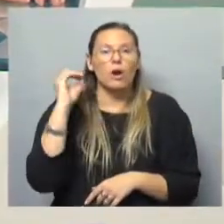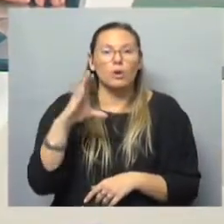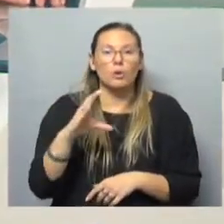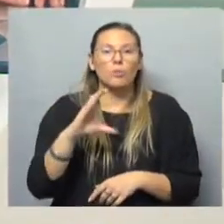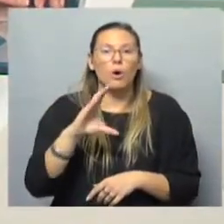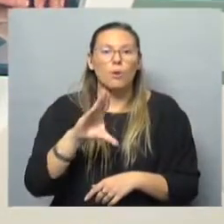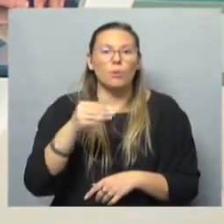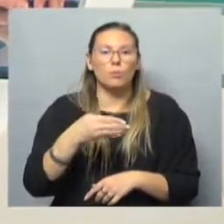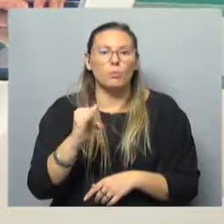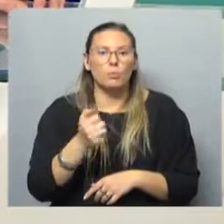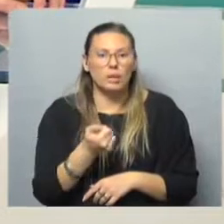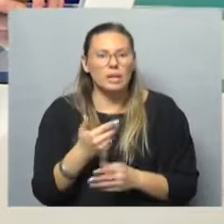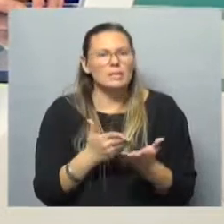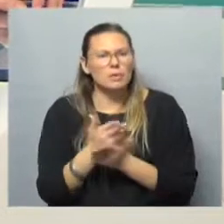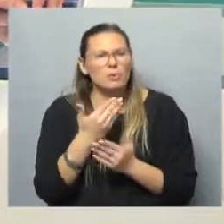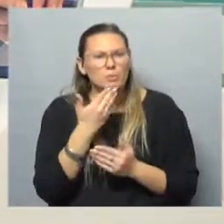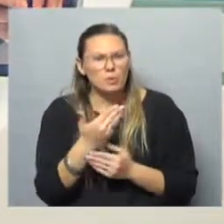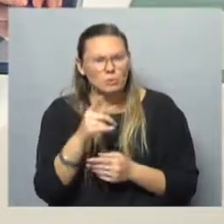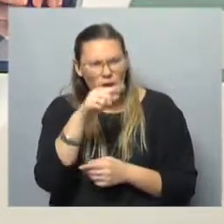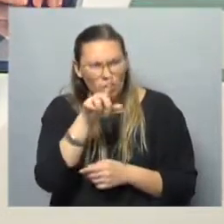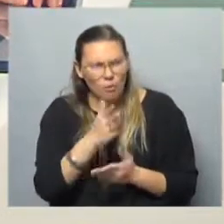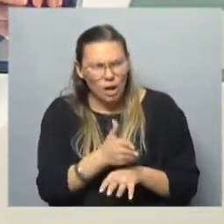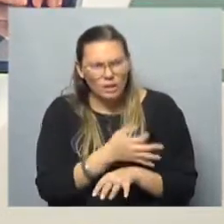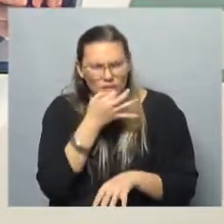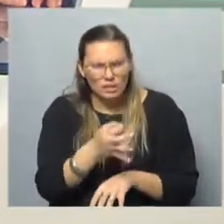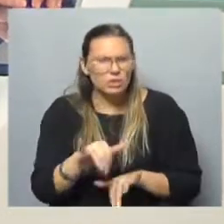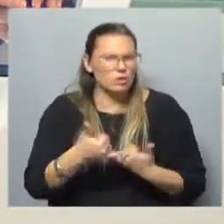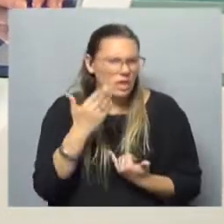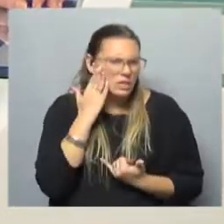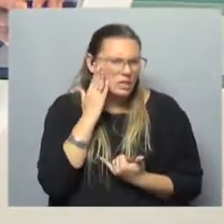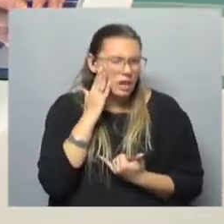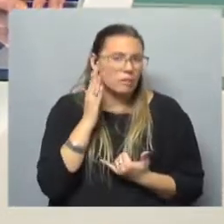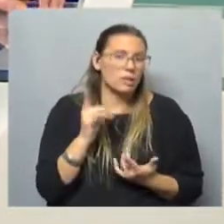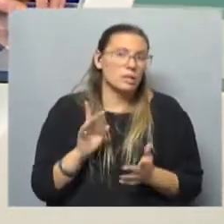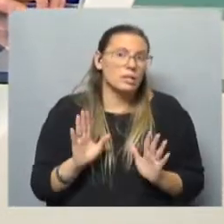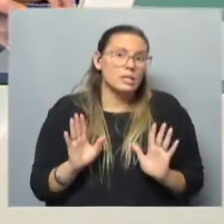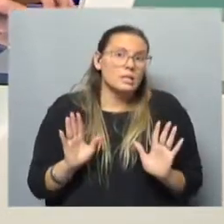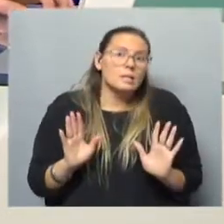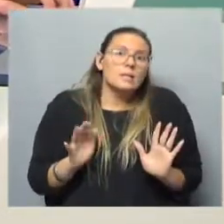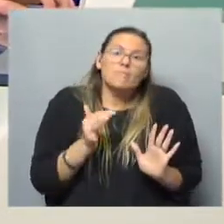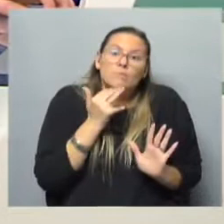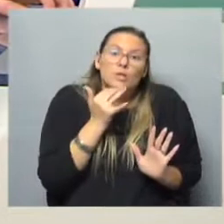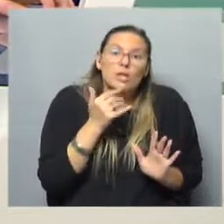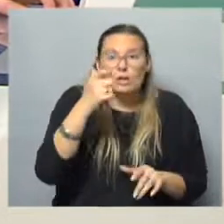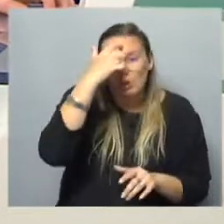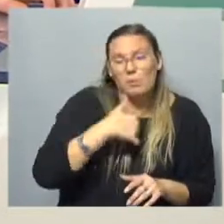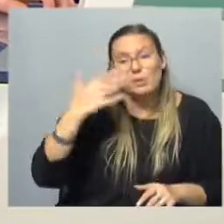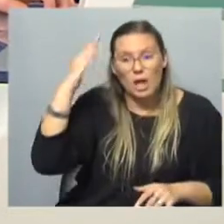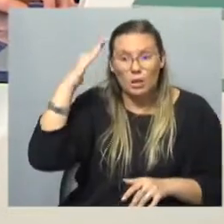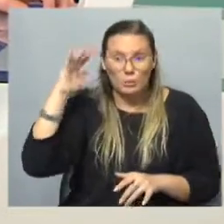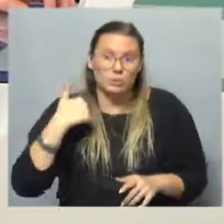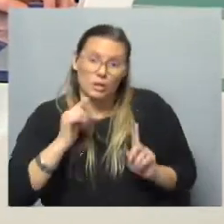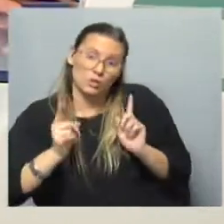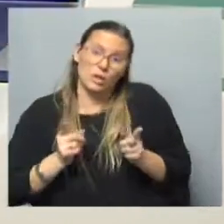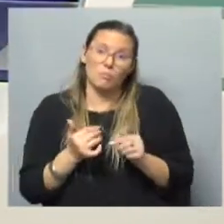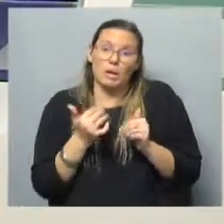@elclubdelacumbia. Perfecto. Siempre me pregunto, ¿se dice el @ adelante o ya se da por entendido? No sé, yo soy una persona mayor. Yo también, por eso,